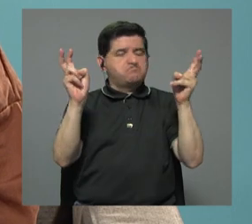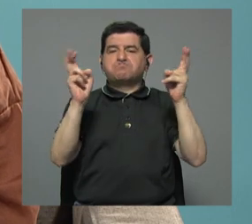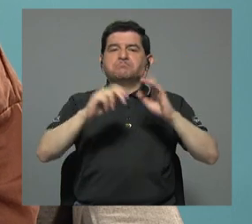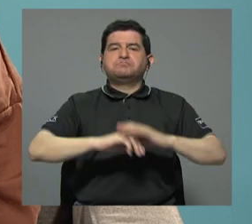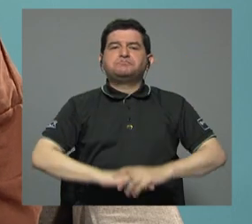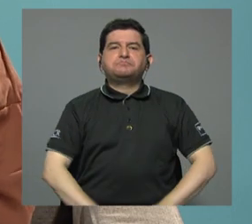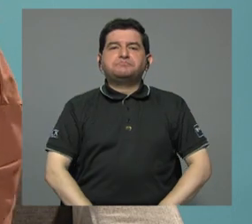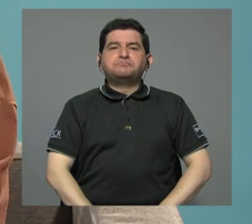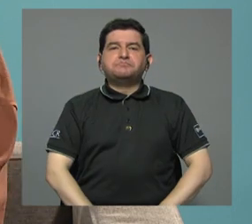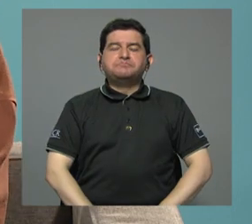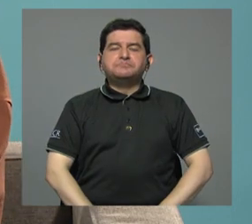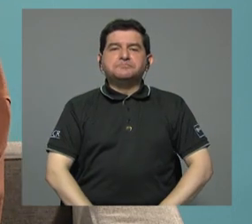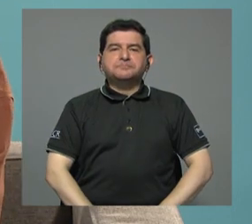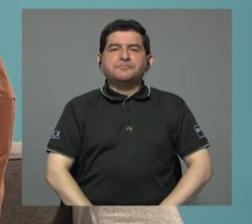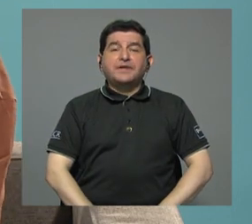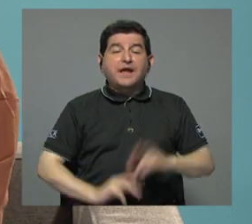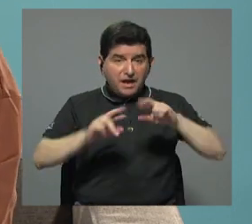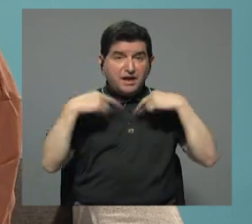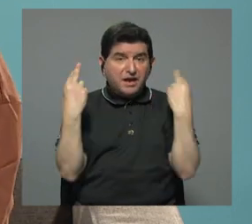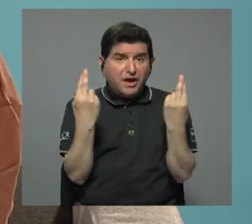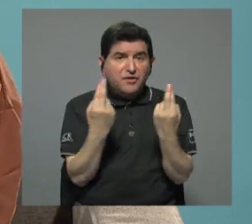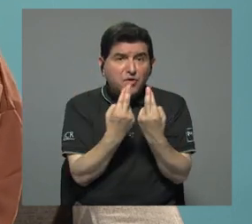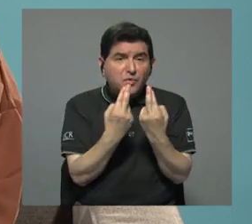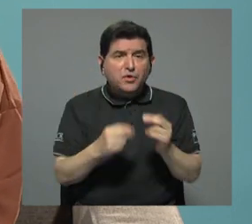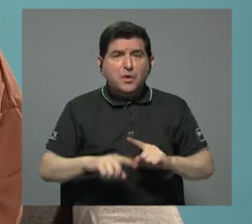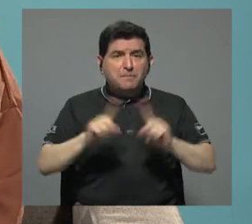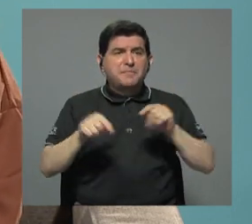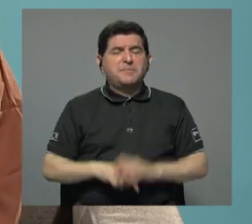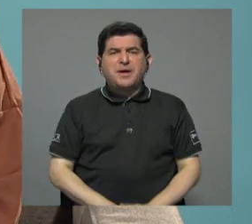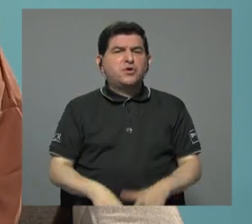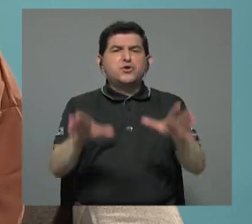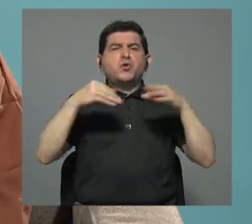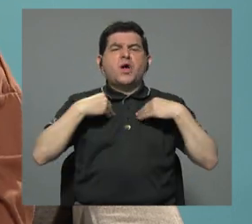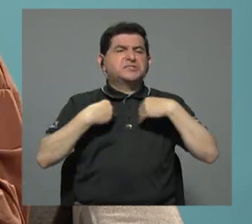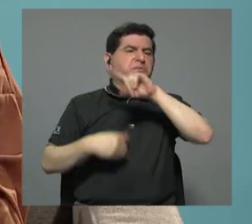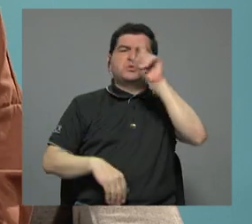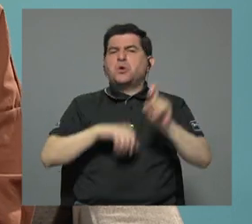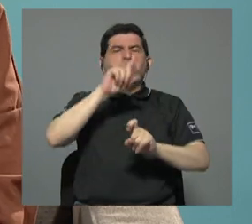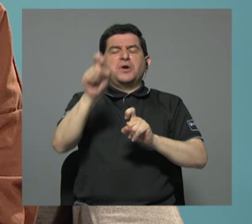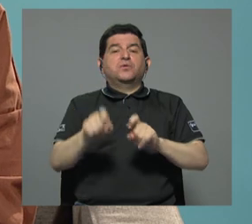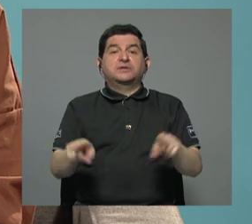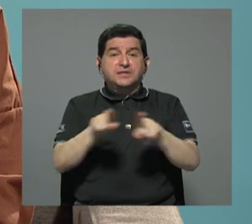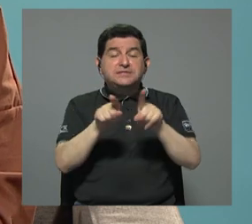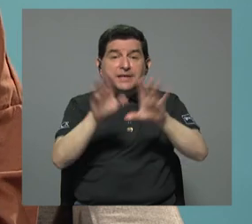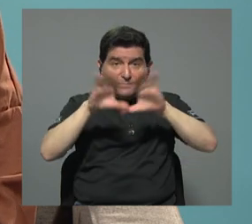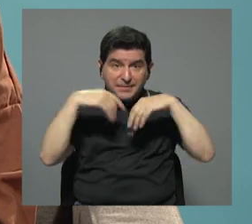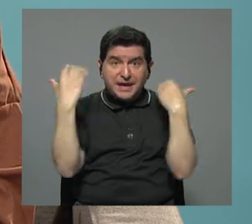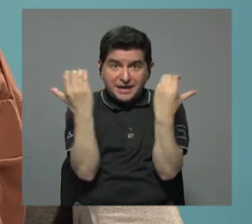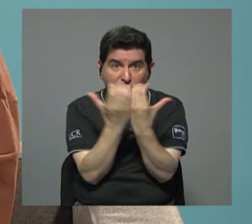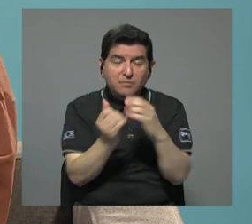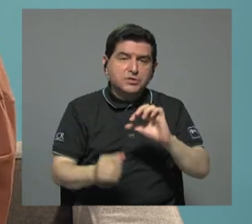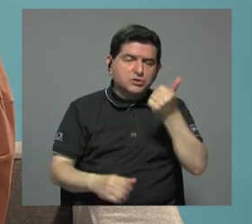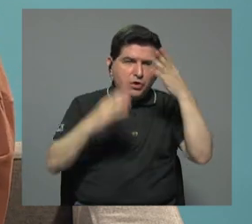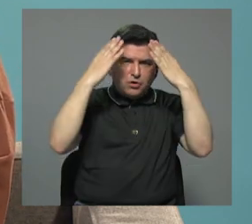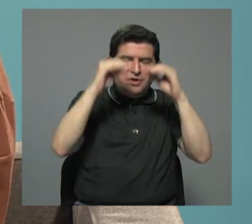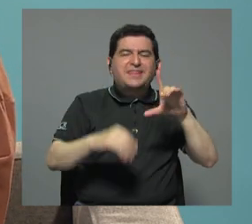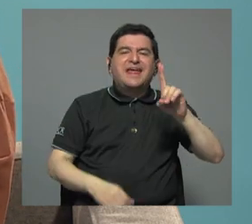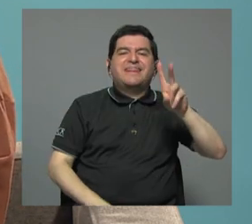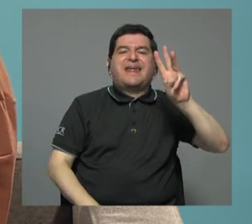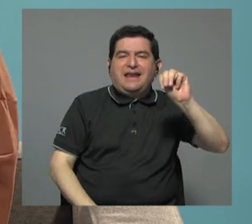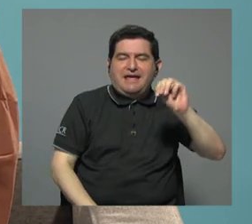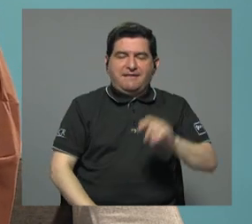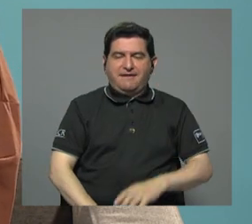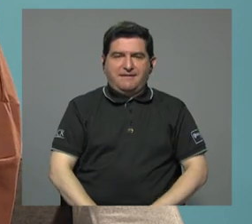para que fuera hoy de una audiencia pero que fuera consultado por los diputados pero además en esa comisión tengo otra nota de daniela muñoz que